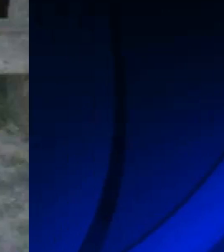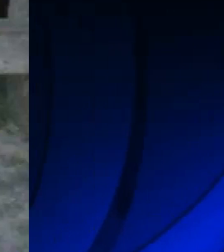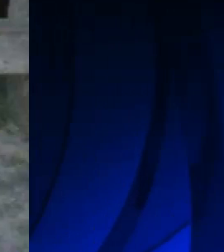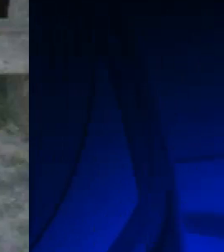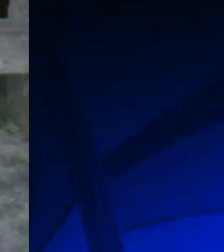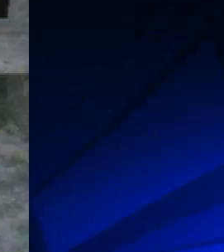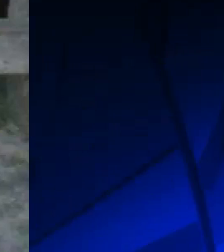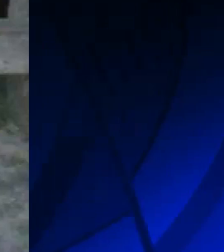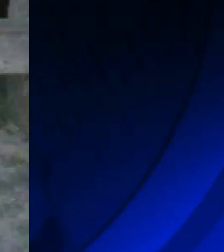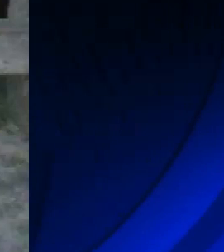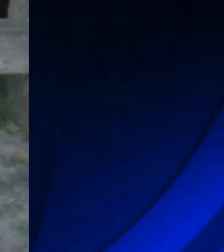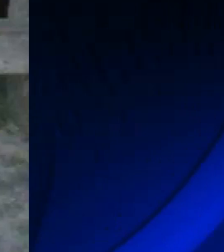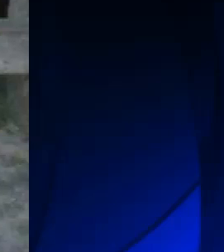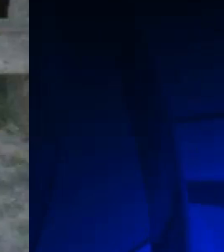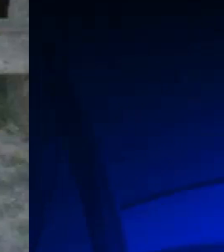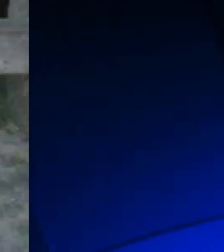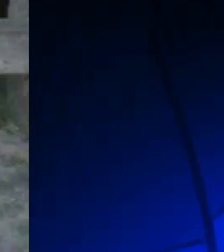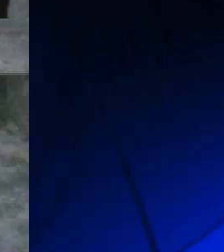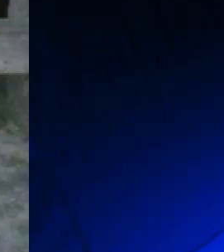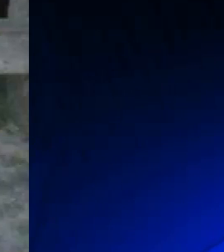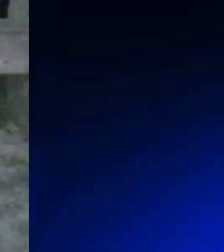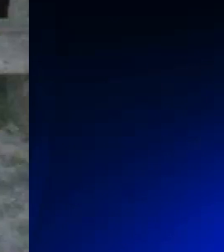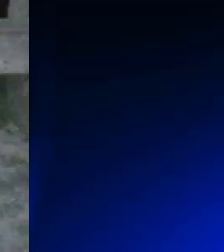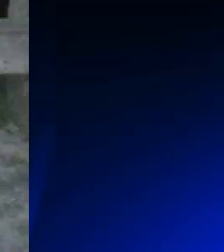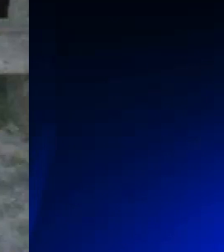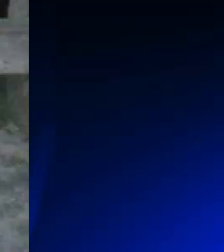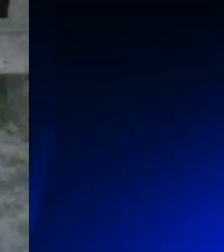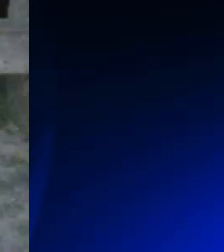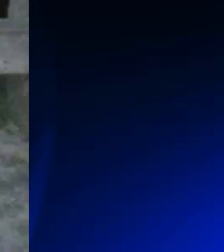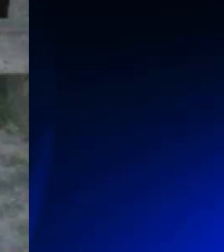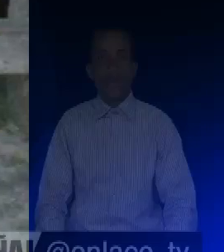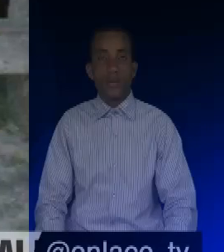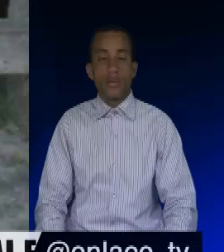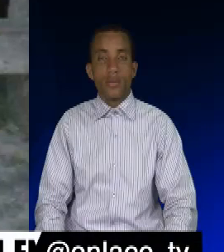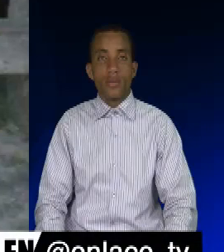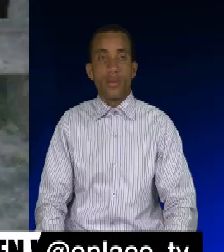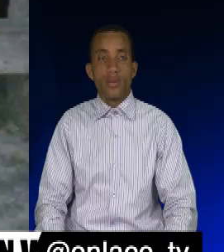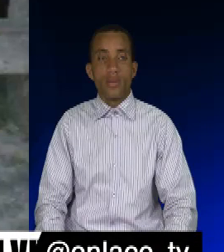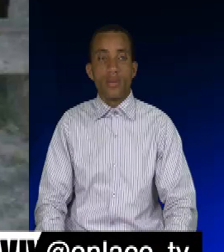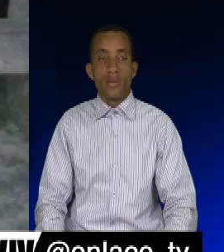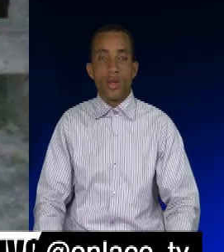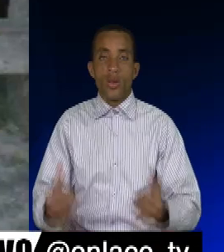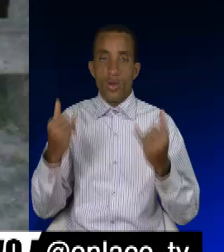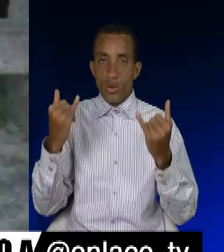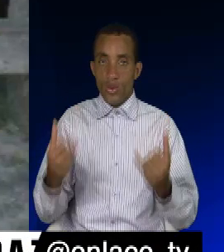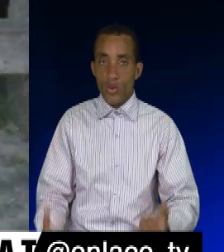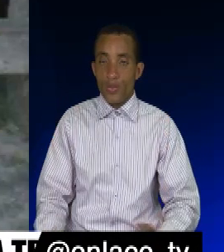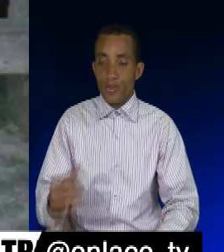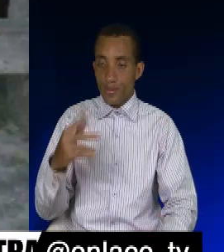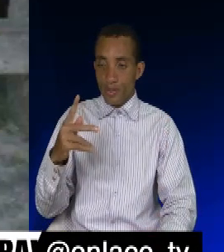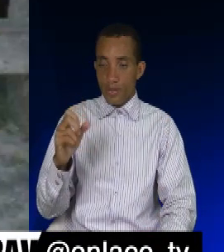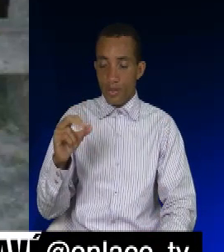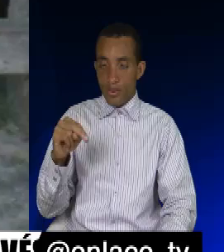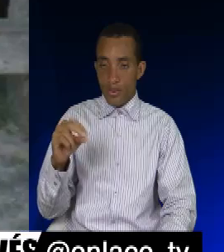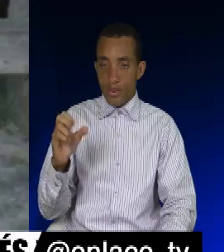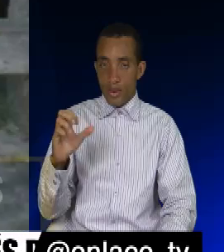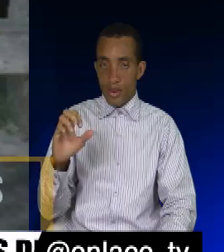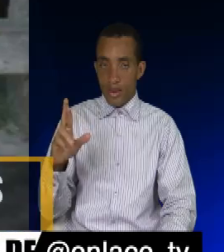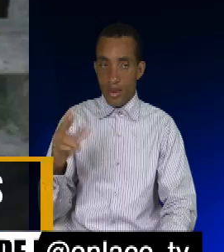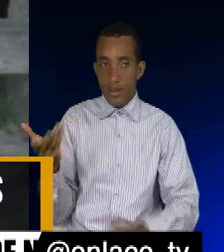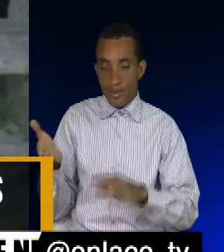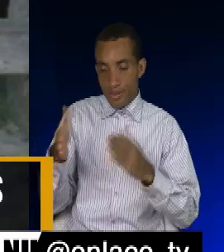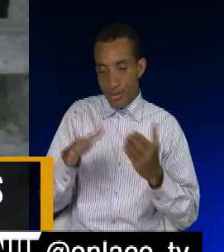personas fallecieron en este lugar el pasado domingo y hoy, lamentablemente, fallece Kenner Cequeda en la clínica Magdalena, de 18 años de